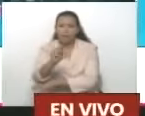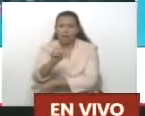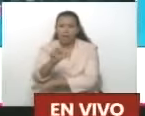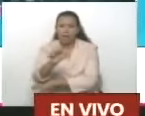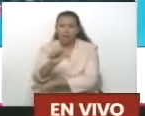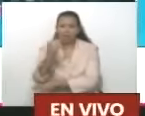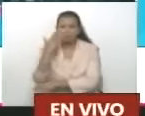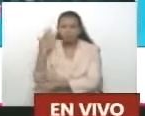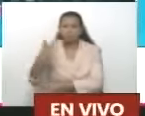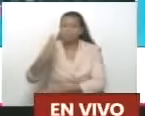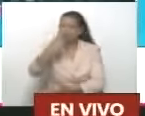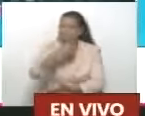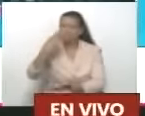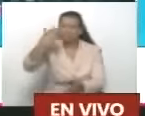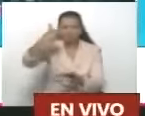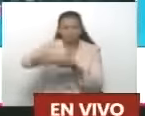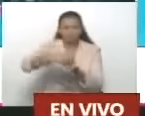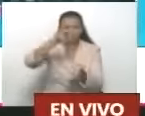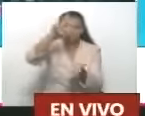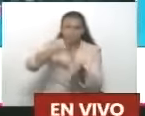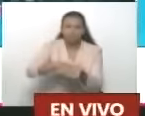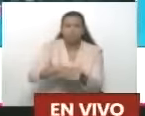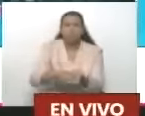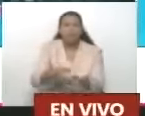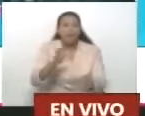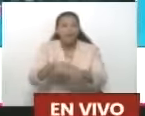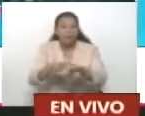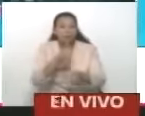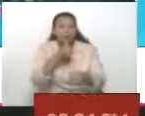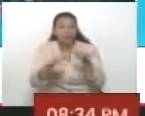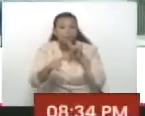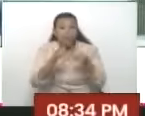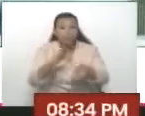¡Cúmplase! Me mantienen informado.